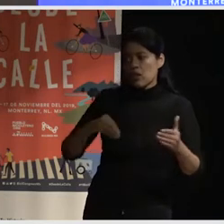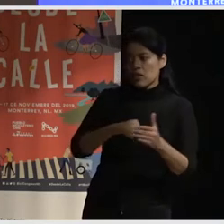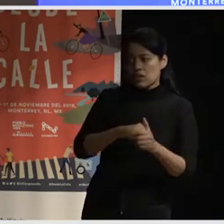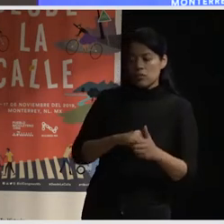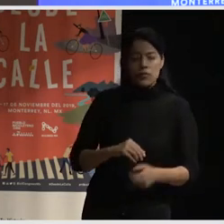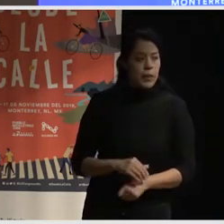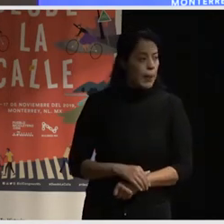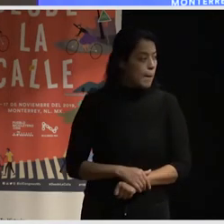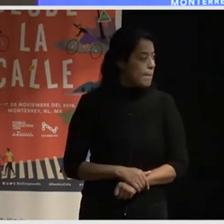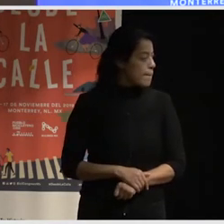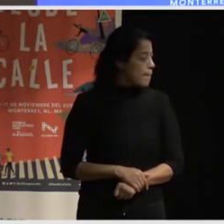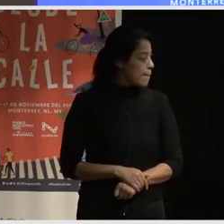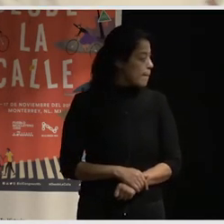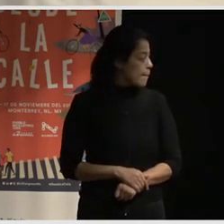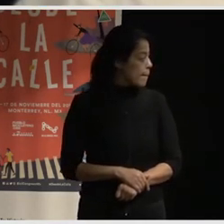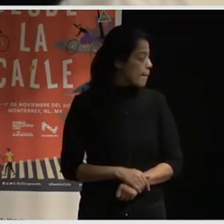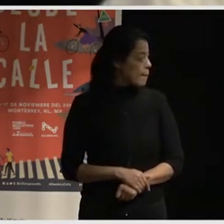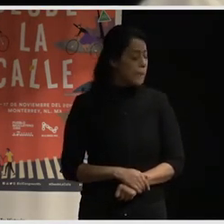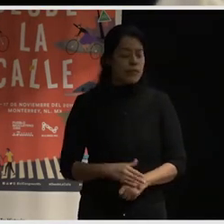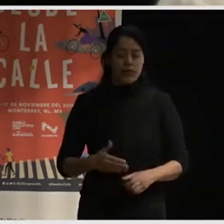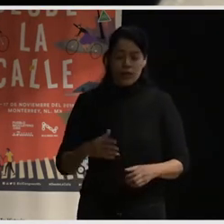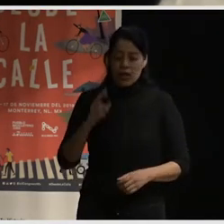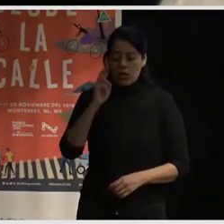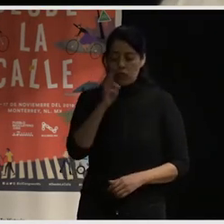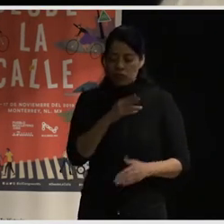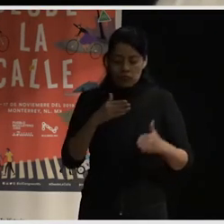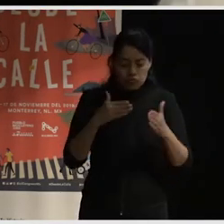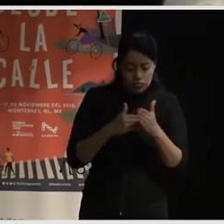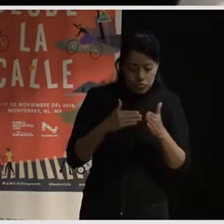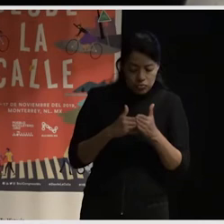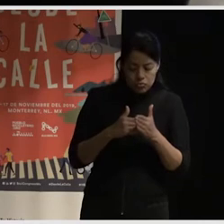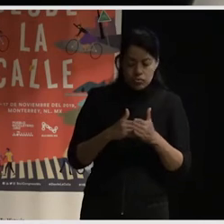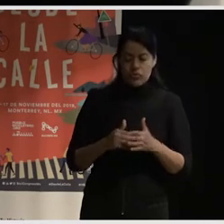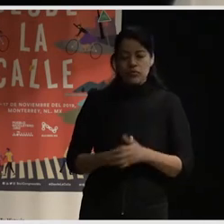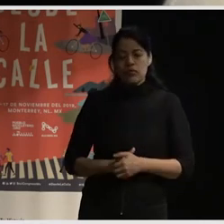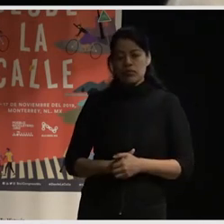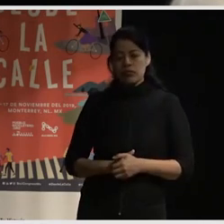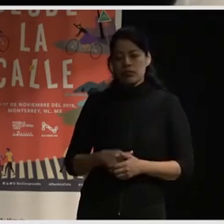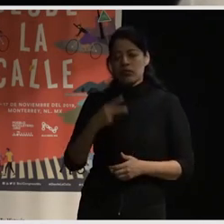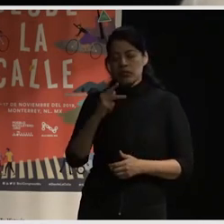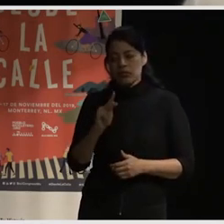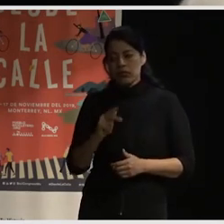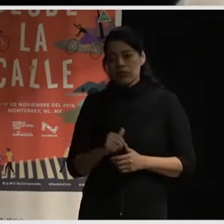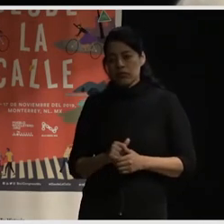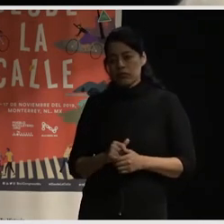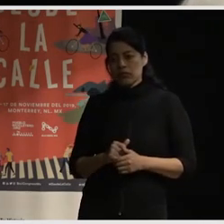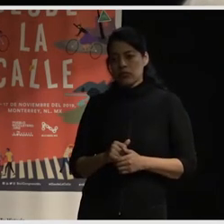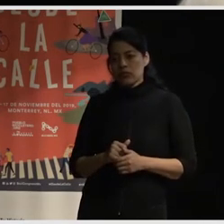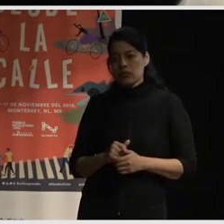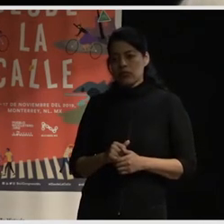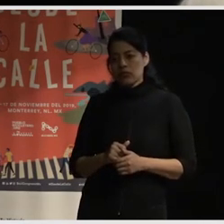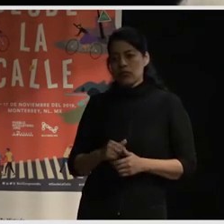con respecto a los las barreras que hemos visto como en su caso es el tema